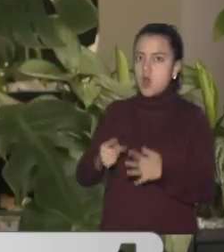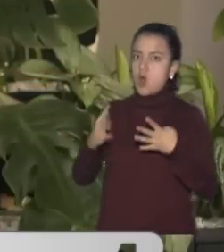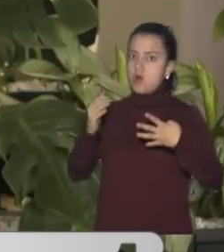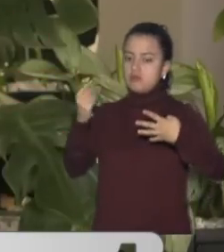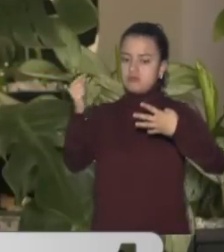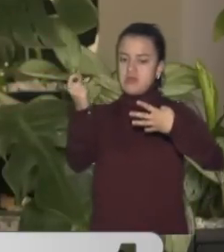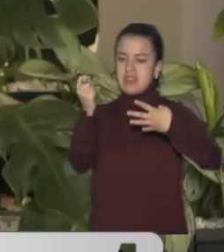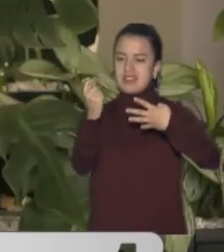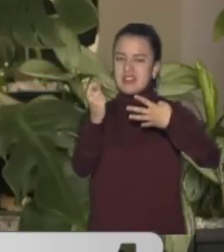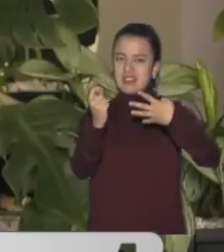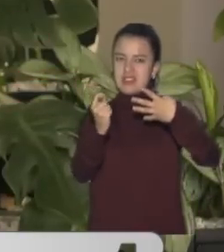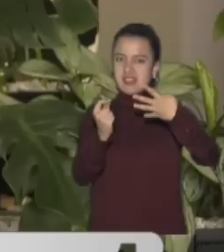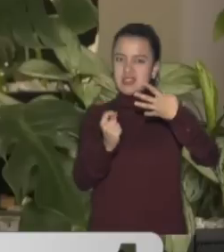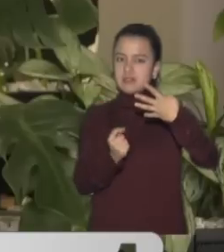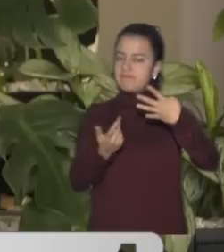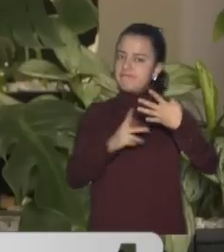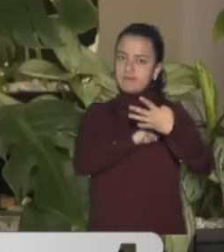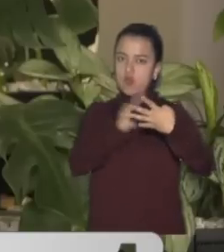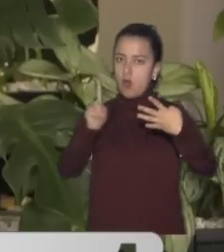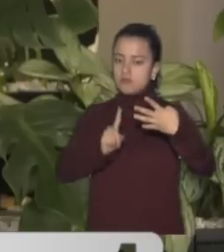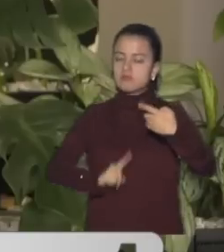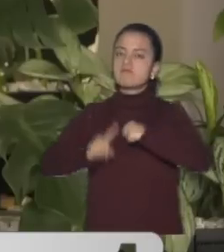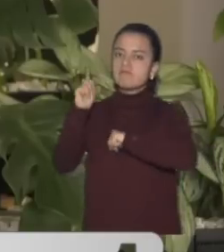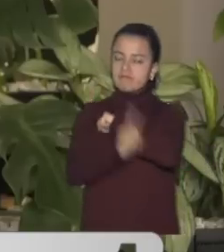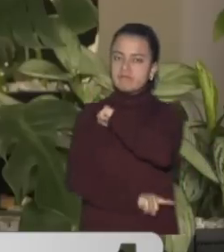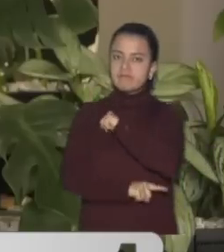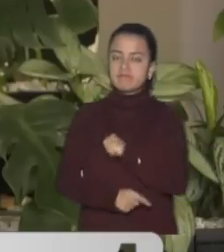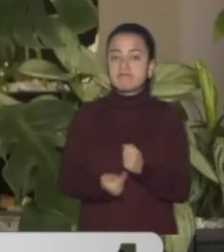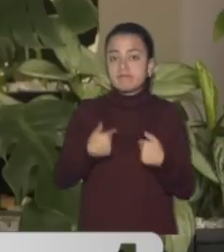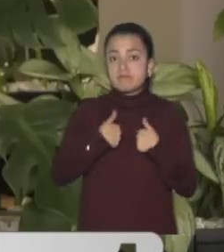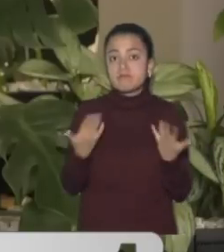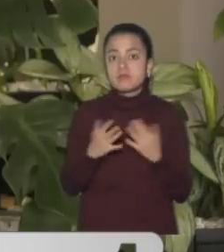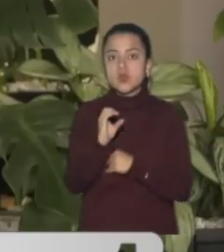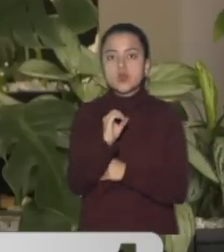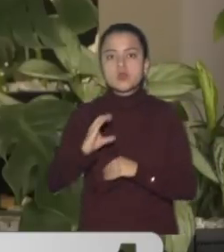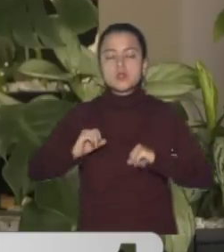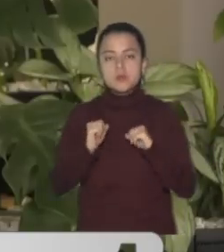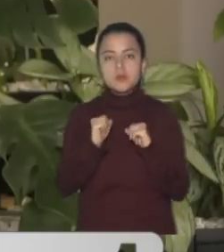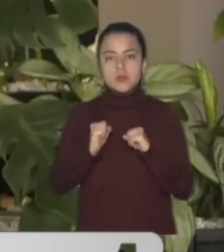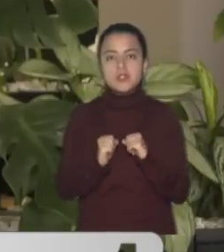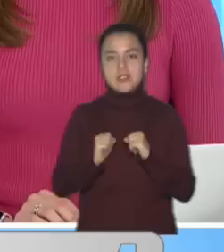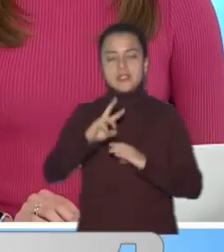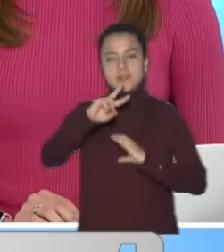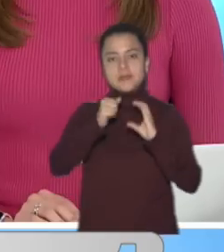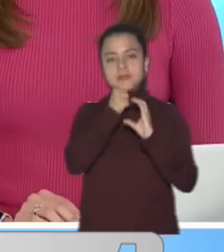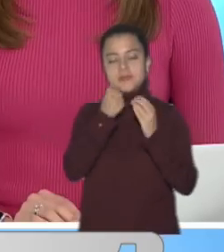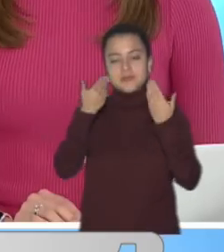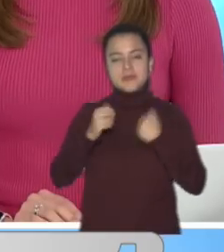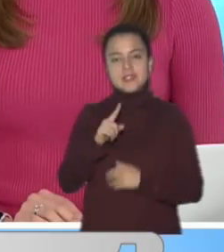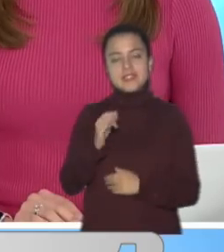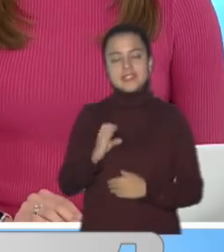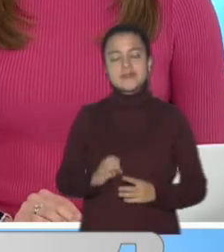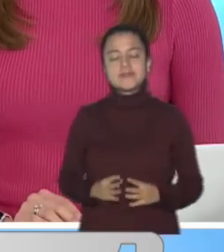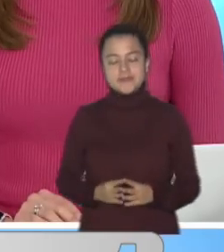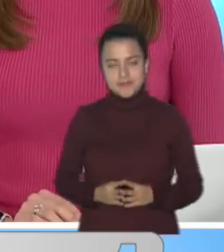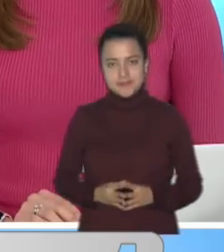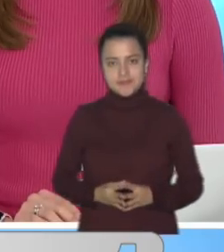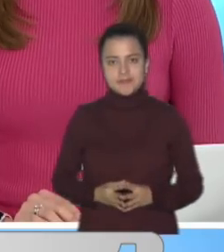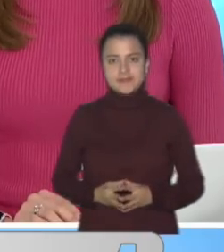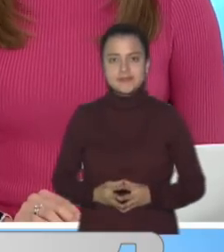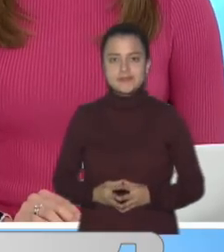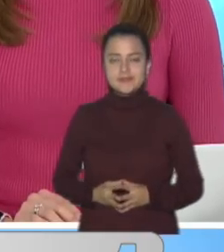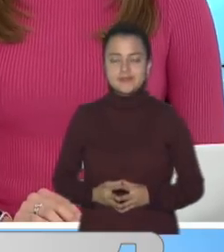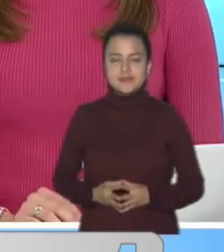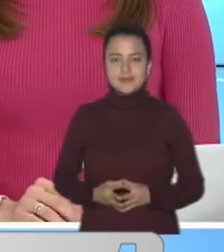los centros de enseñanza. Información que transmitimos desde el occidente de Bogotá en vivo y en directo, informó Stig Luengas para Noticentro